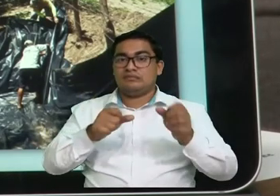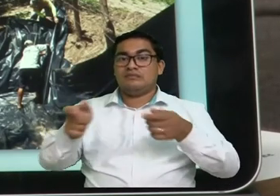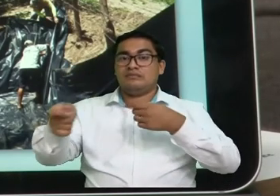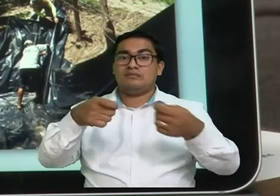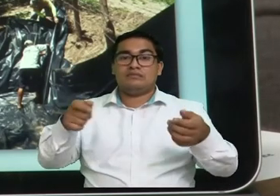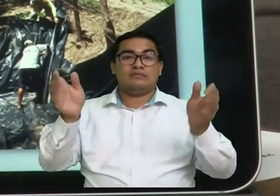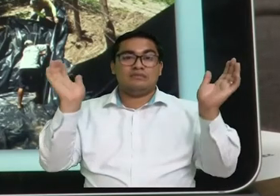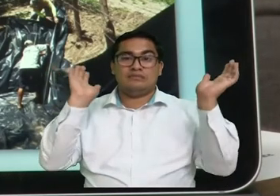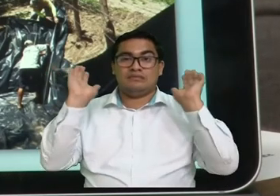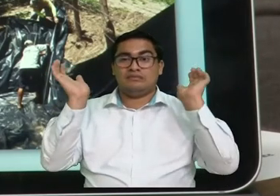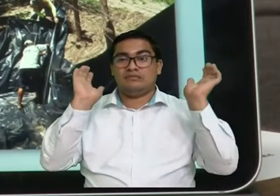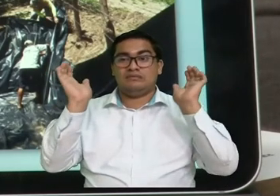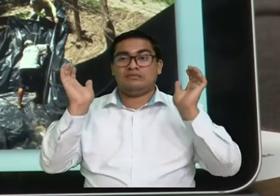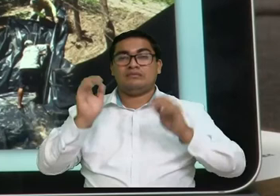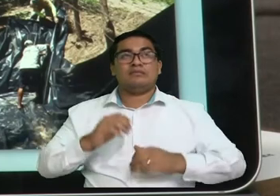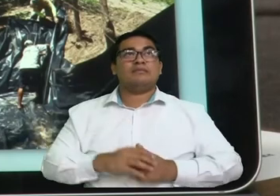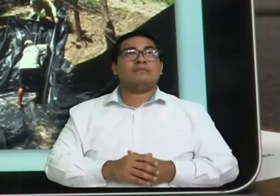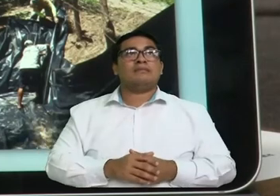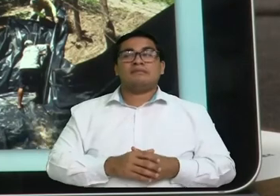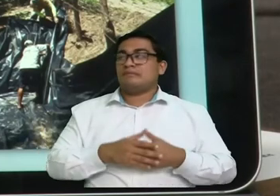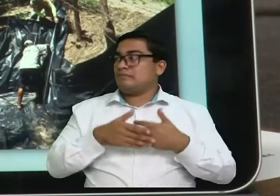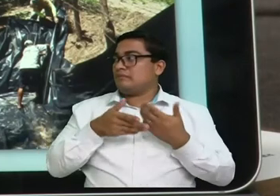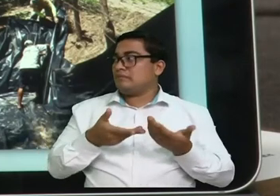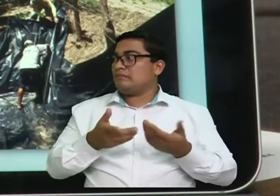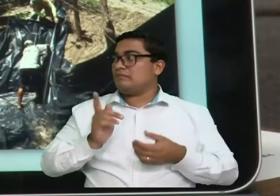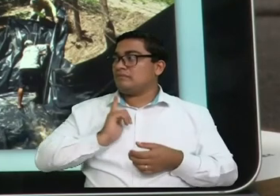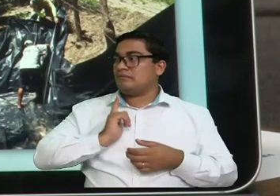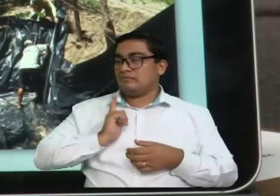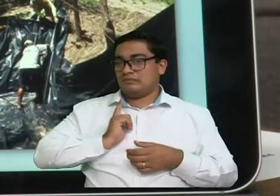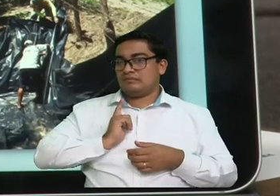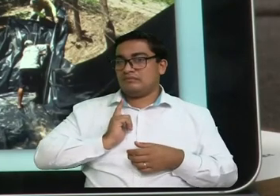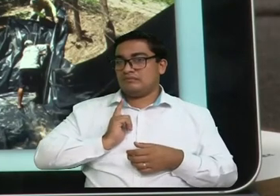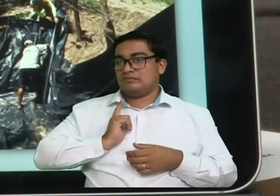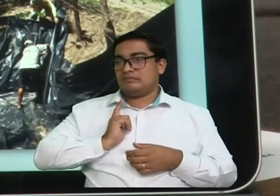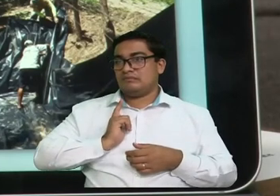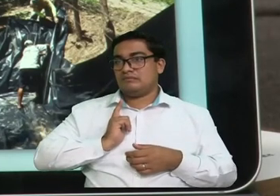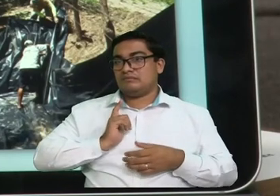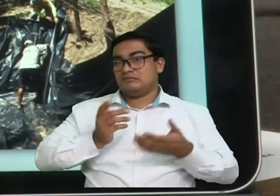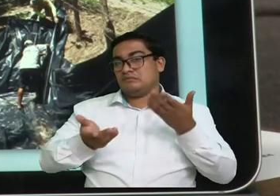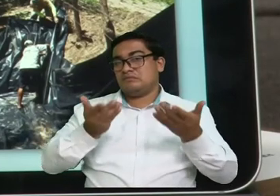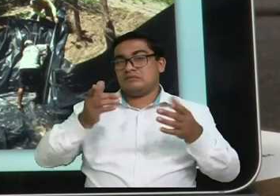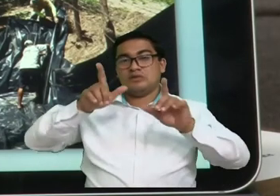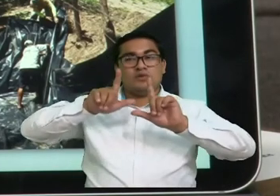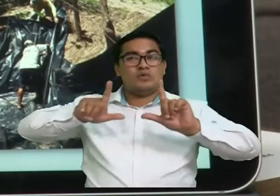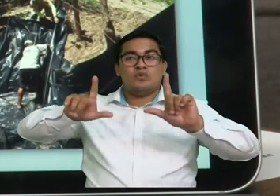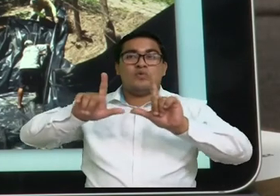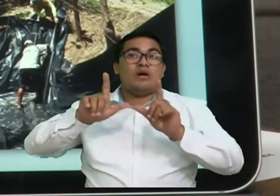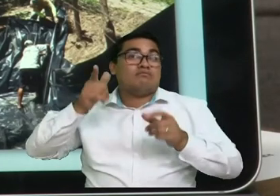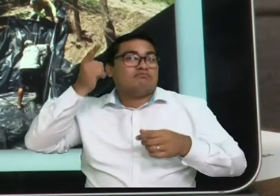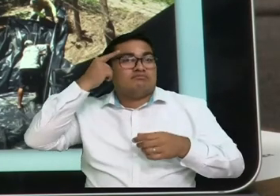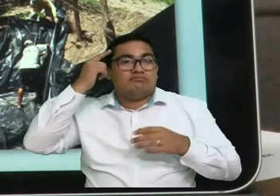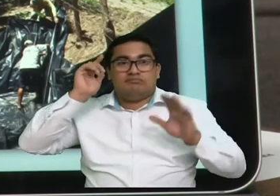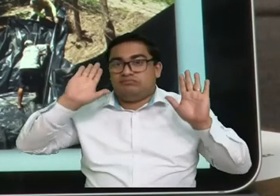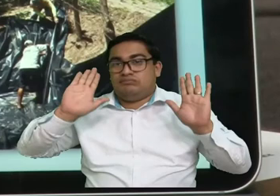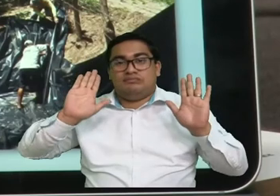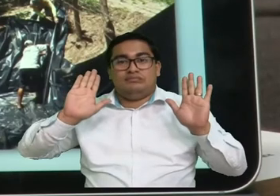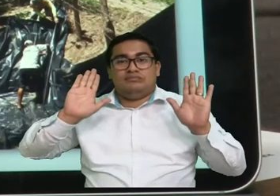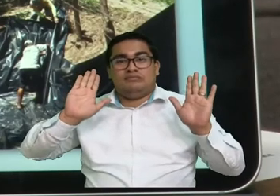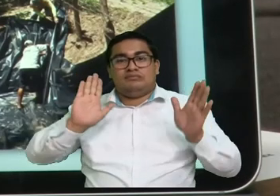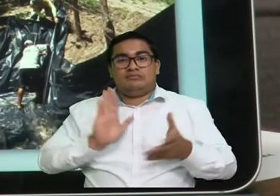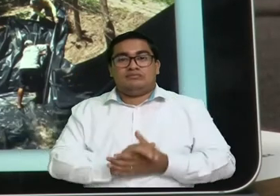mercados. Claro. Entonces vas a tener en lugares que tal vez vos no pensabas,